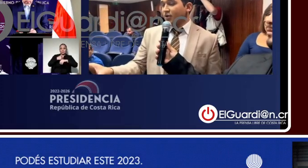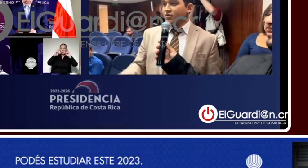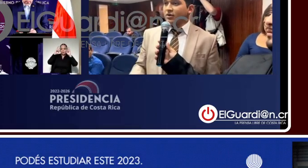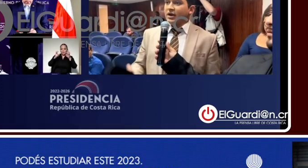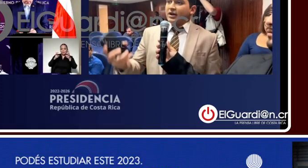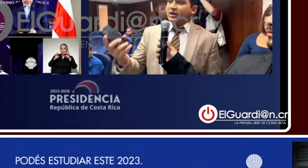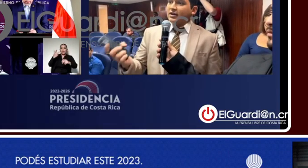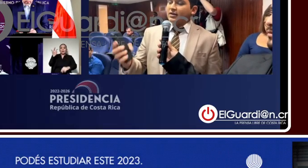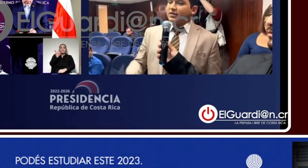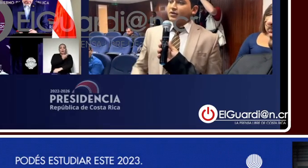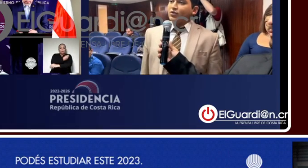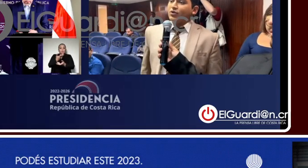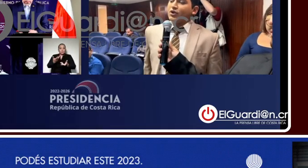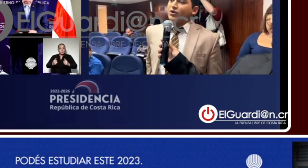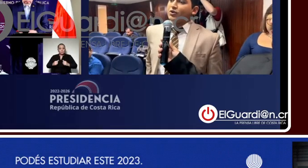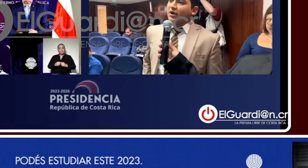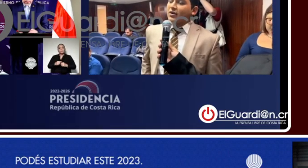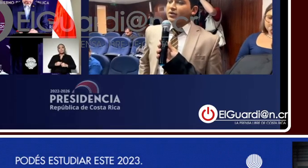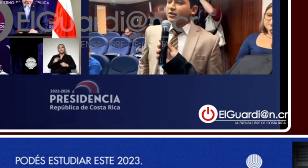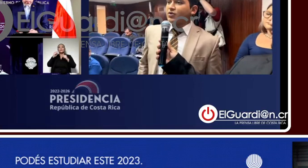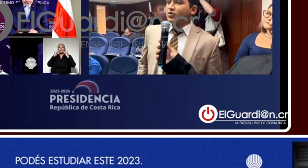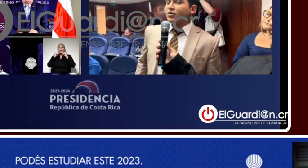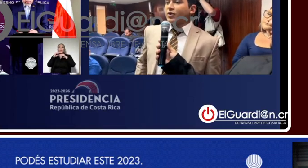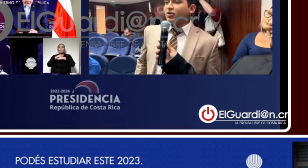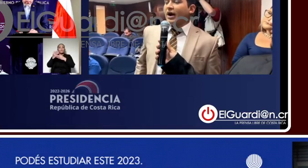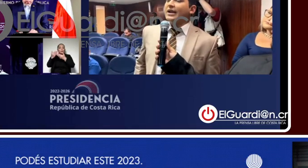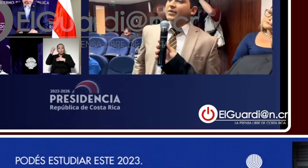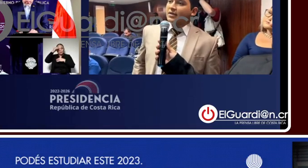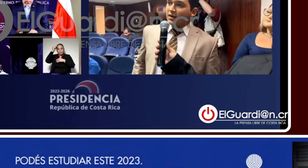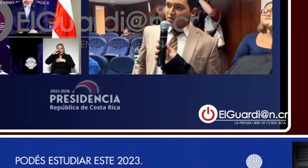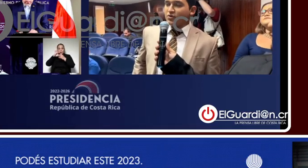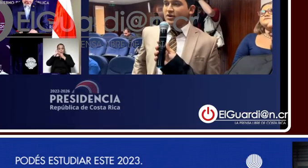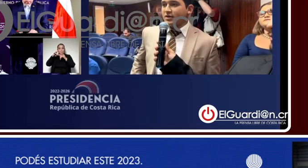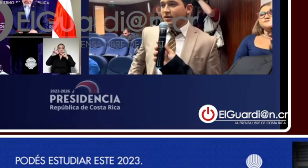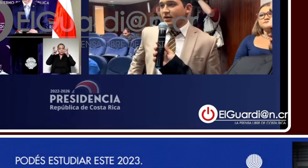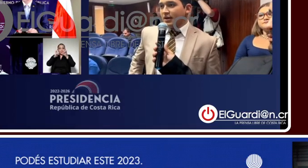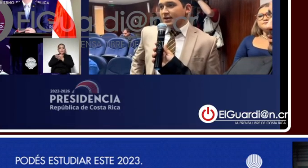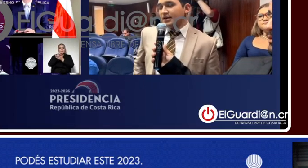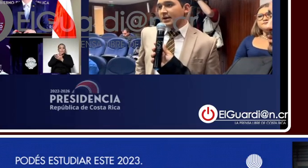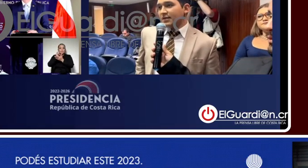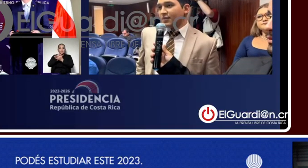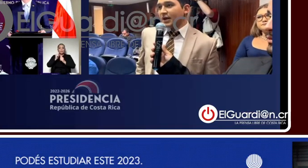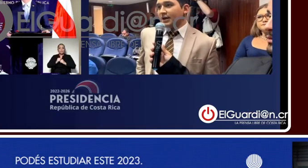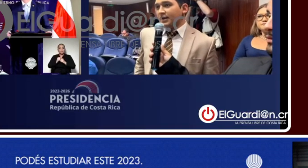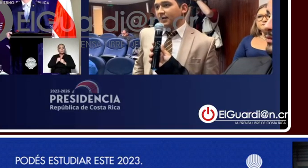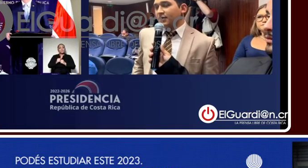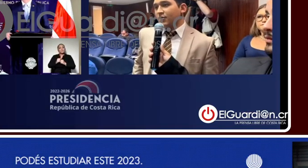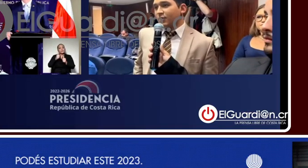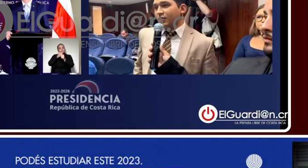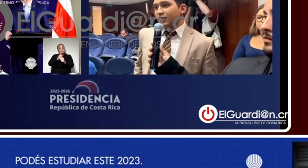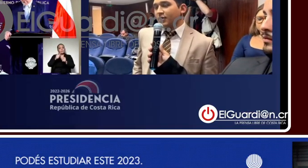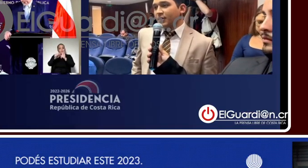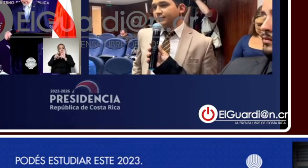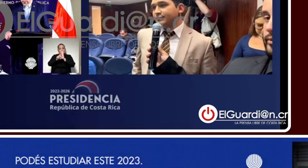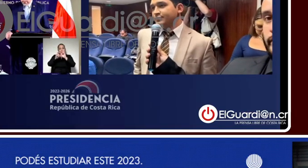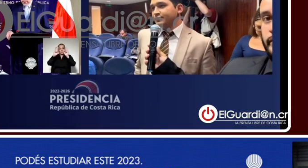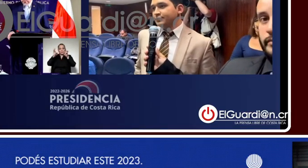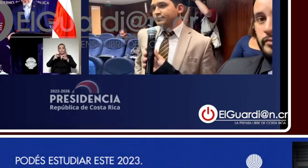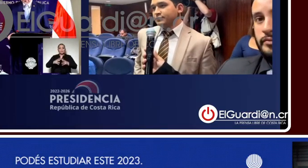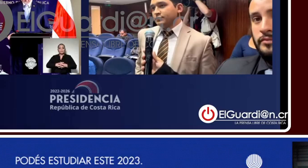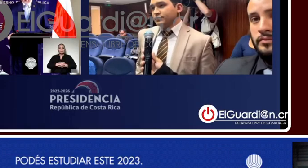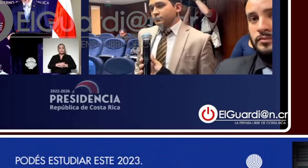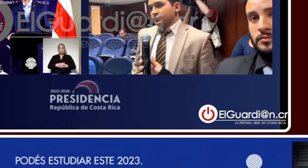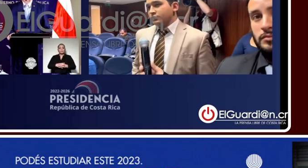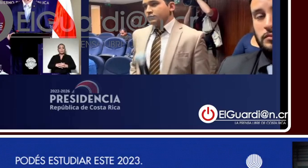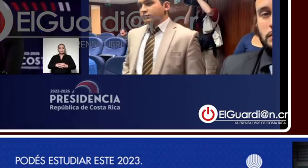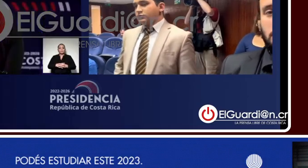de la vacunación, y si don Rodrigo nos regala un criterio con respecto a la investigación que se sigue en la Asamblea Legislativa con respecto al tema.